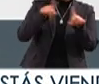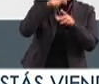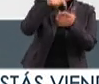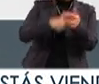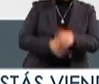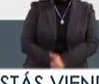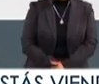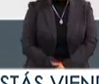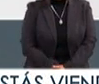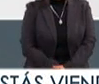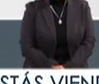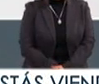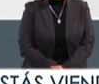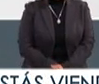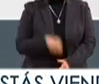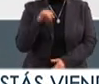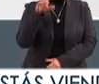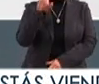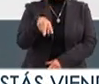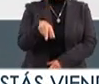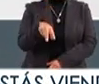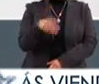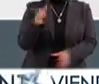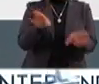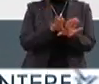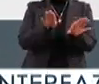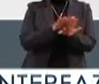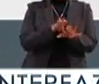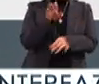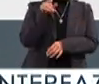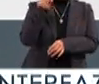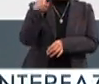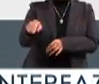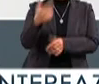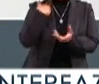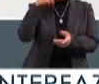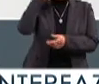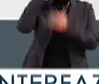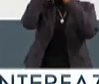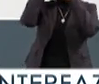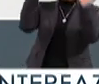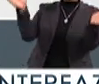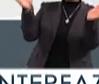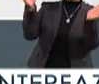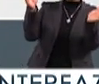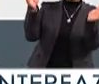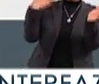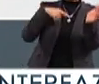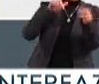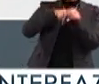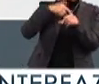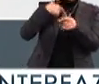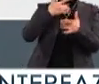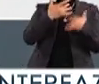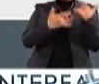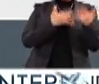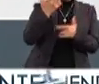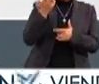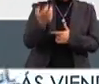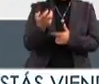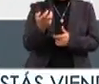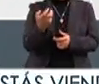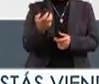claro sin duda alguna y cómo fue la perspectiva personal emocional con estos